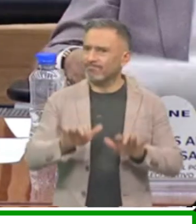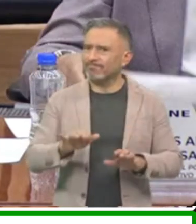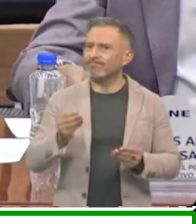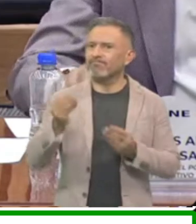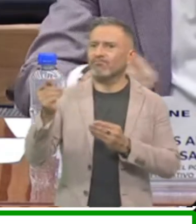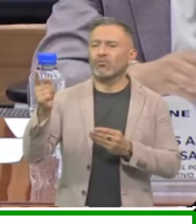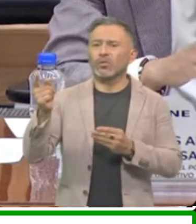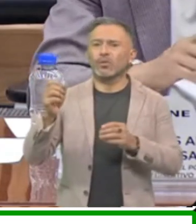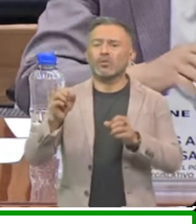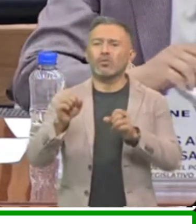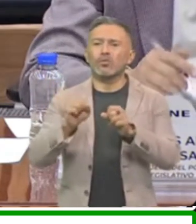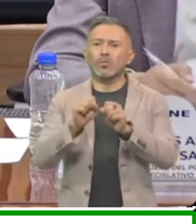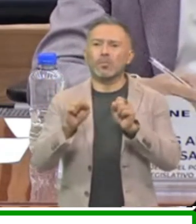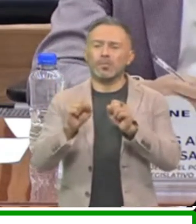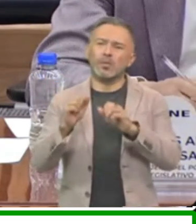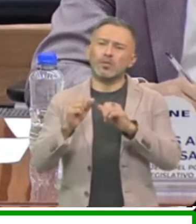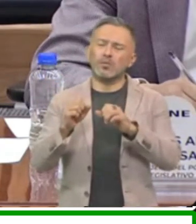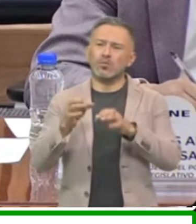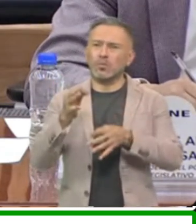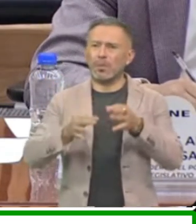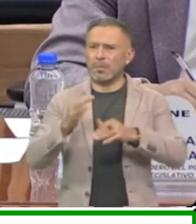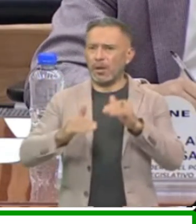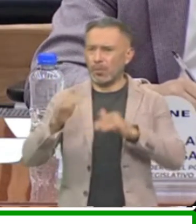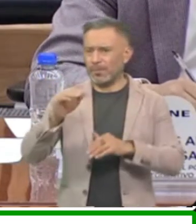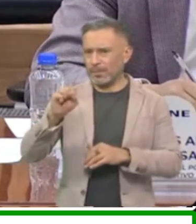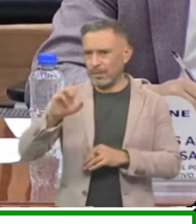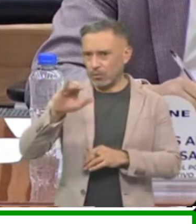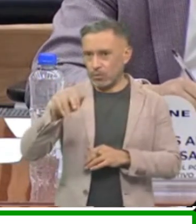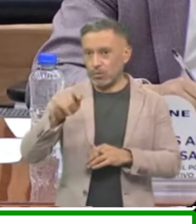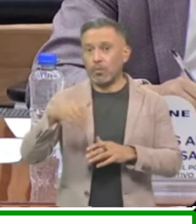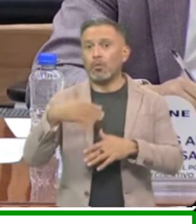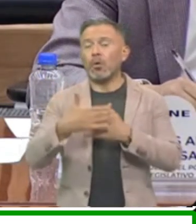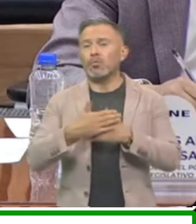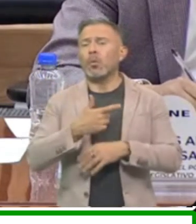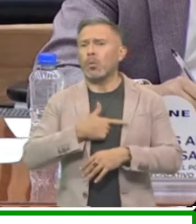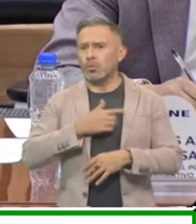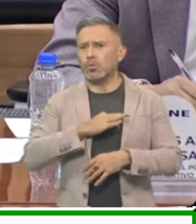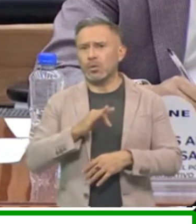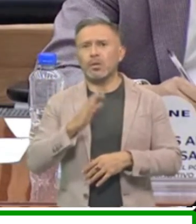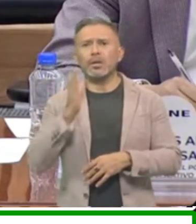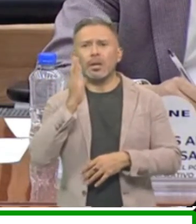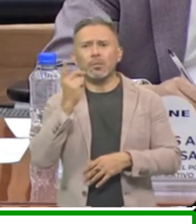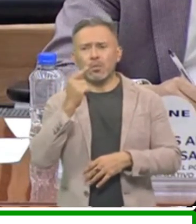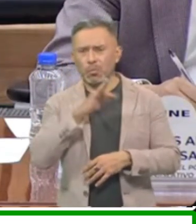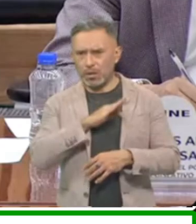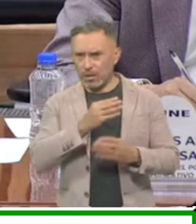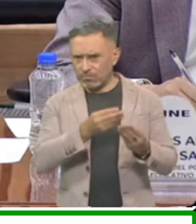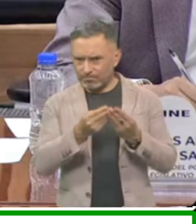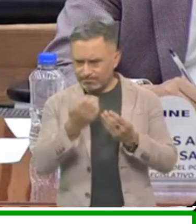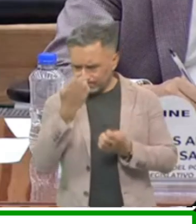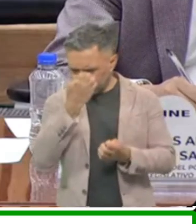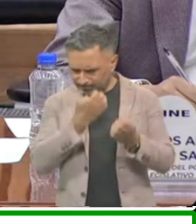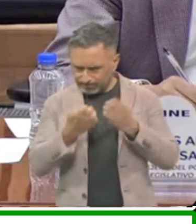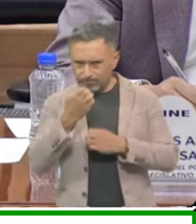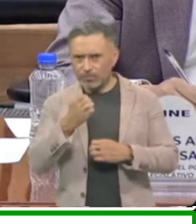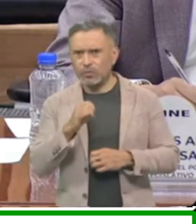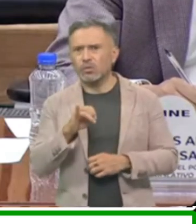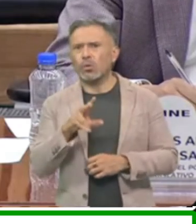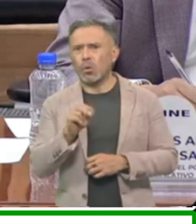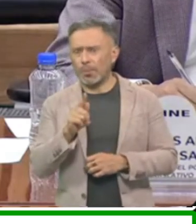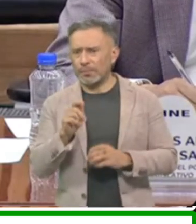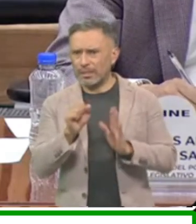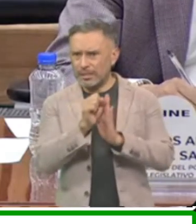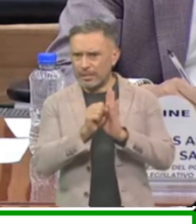la próxima legislatura, los partidos tendrán la posibilidad, las bancadas, de analizar la pertinencia de este